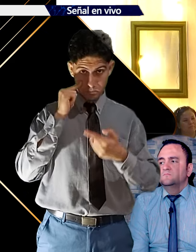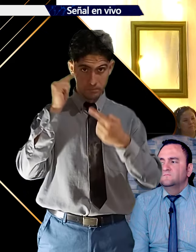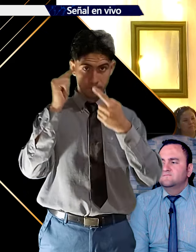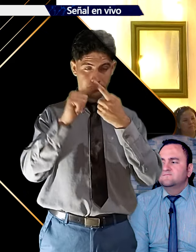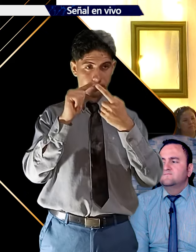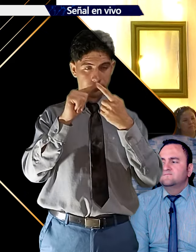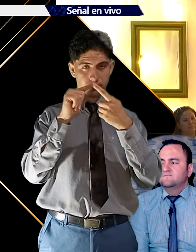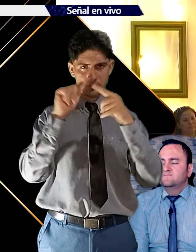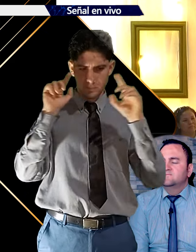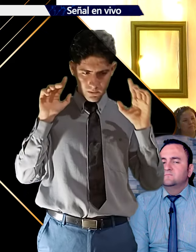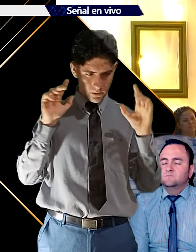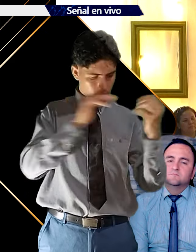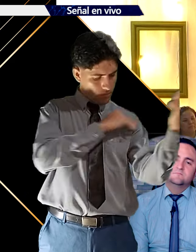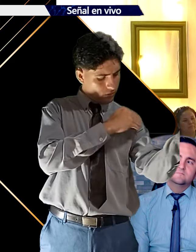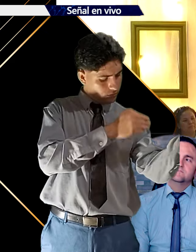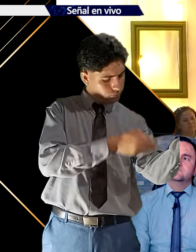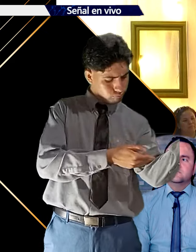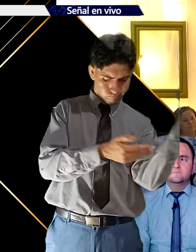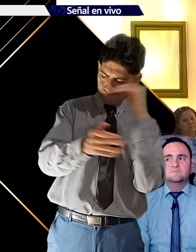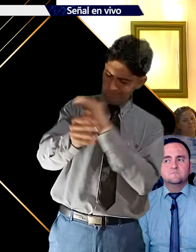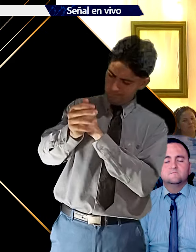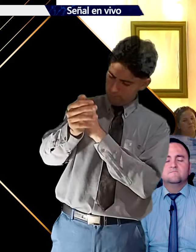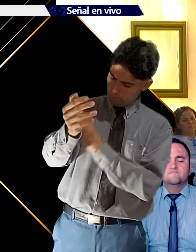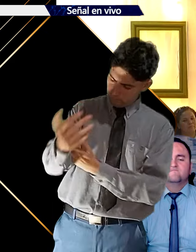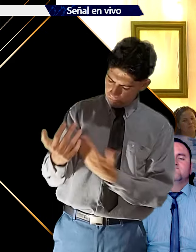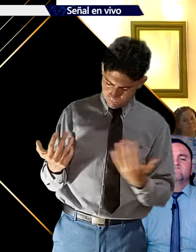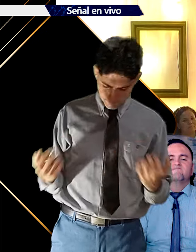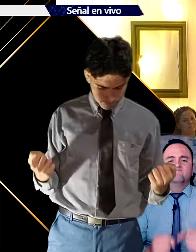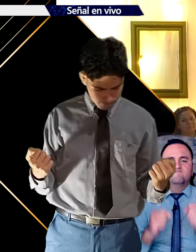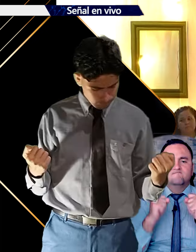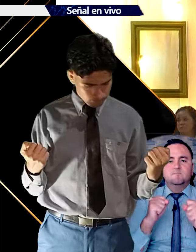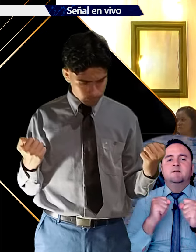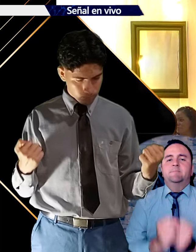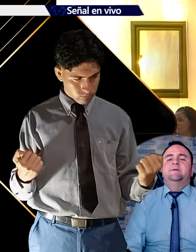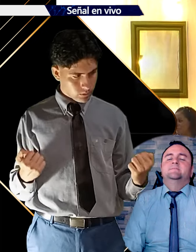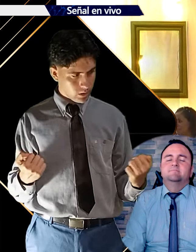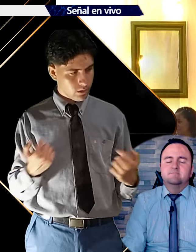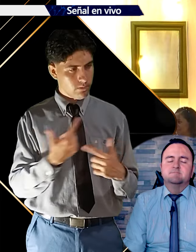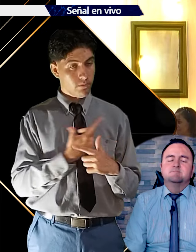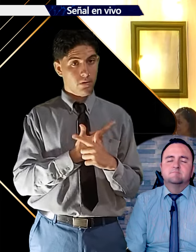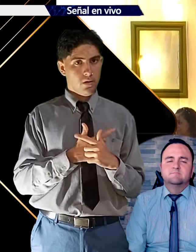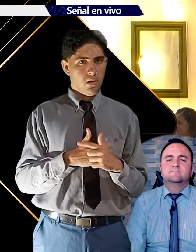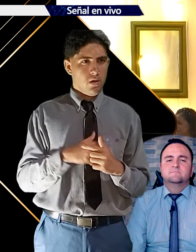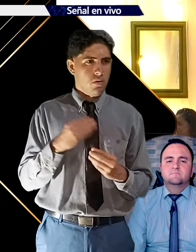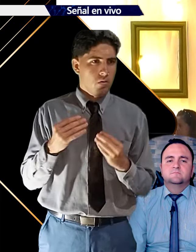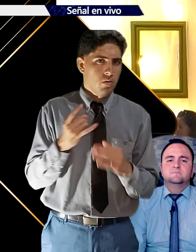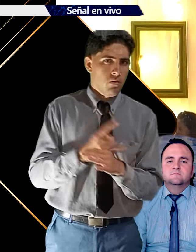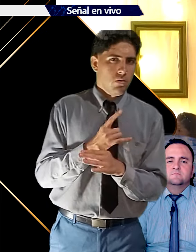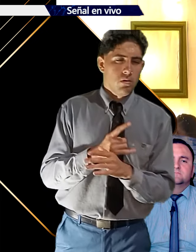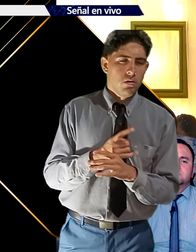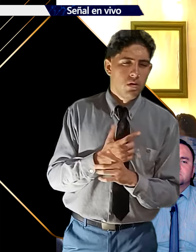que se la dio Dios. Y el propósito de Dios es que esa fuerza